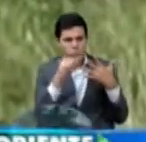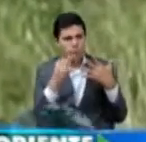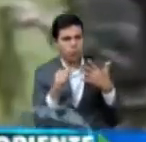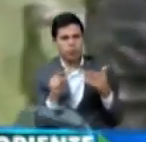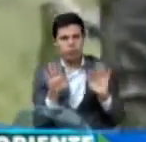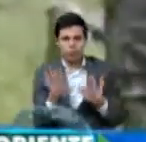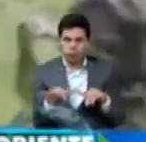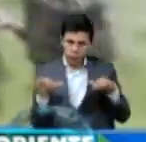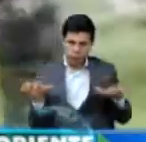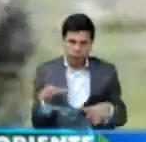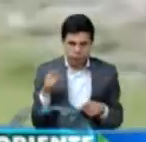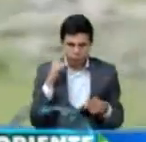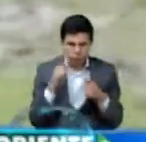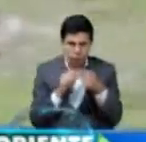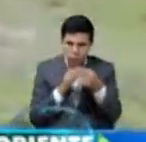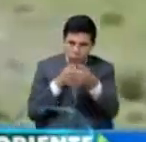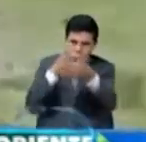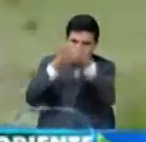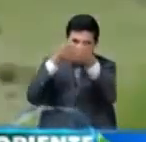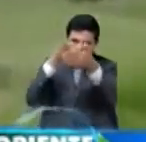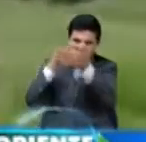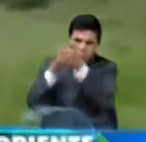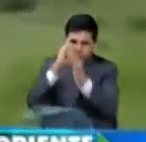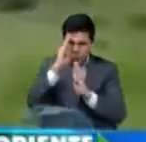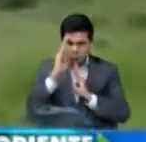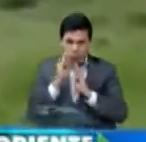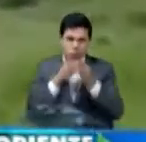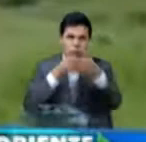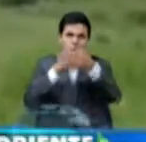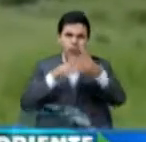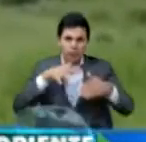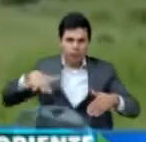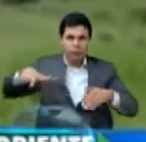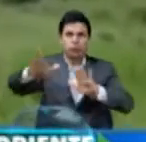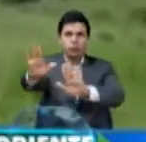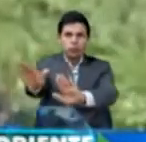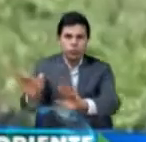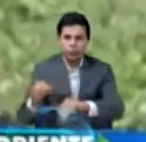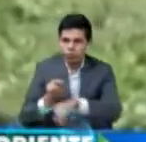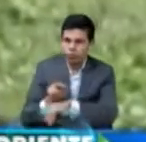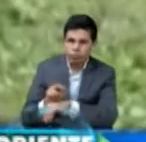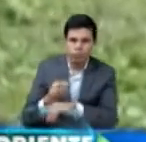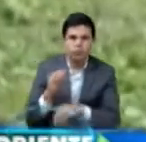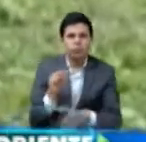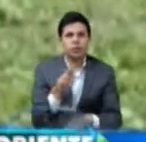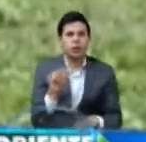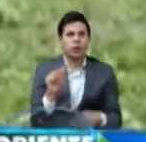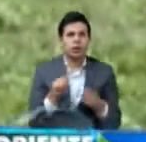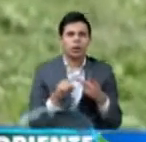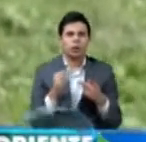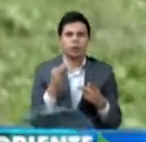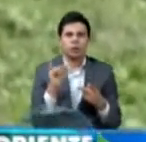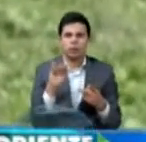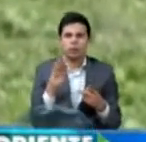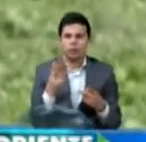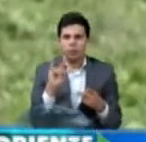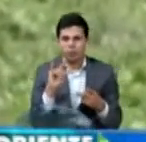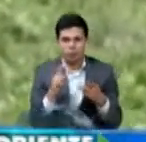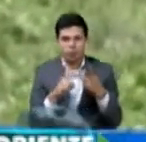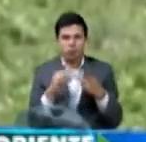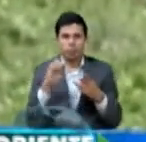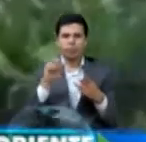esta actividad por parte de los hombres del ejército, veredas que hacen parte de los municipios del Tarra, de Tibú, de Convención, de San